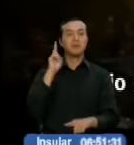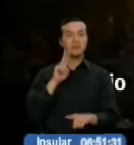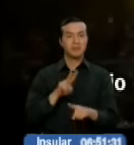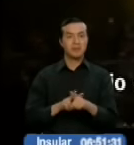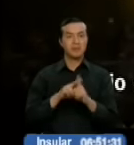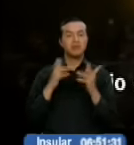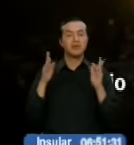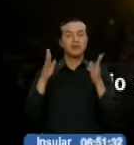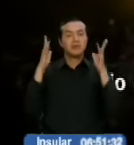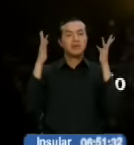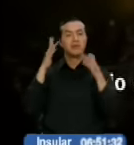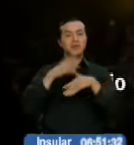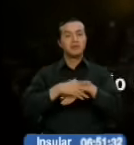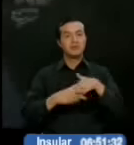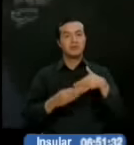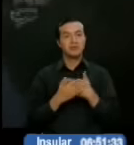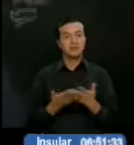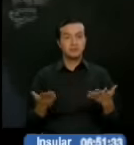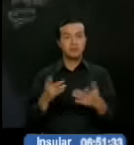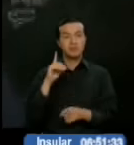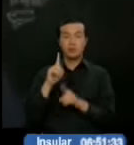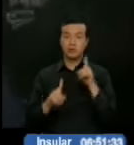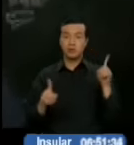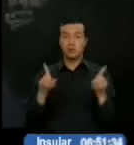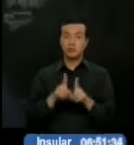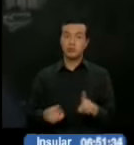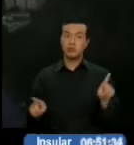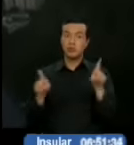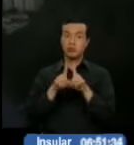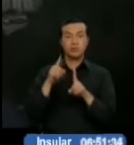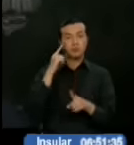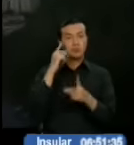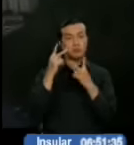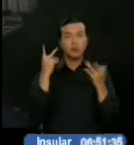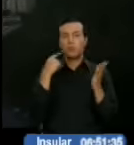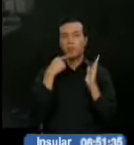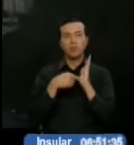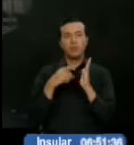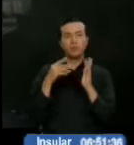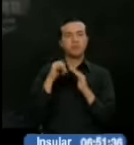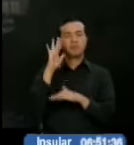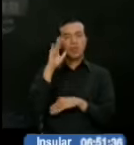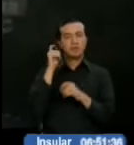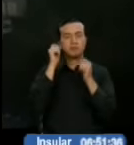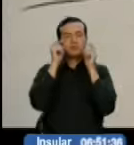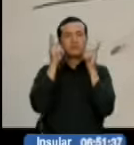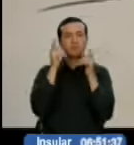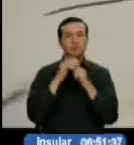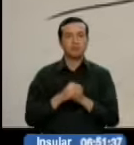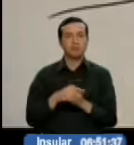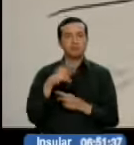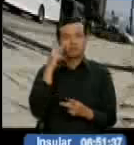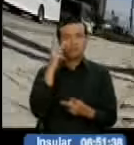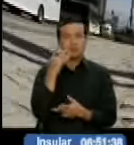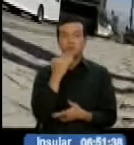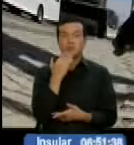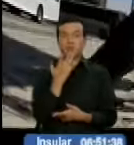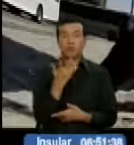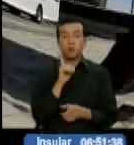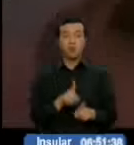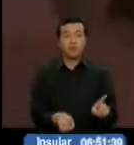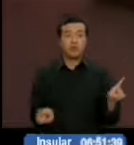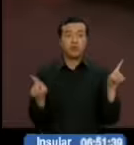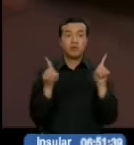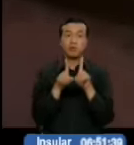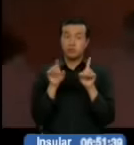se celebran en Sudamérica y algunos números se destacan como los más sorprendentes. Muestras de las grandes cifras